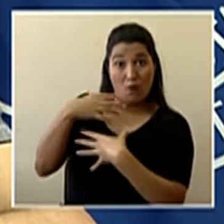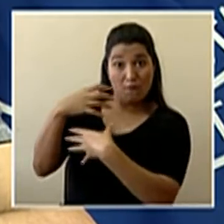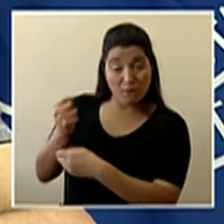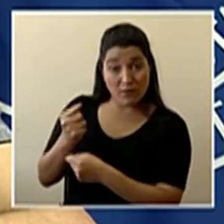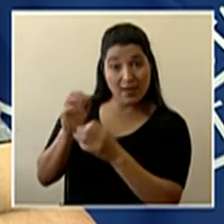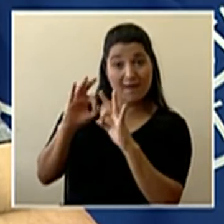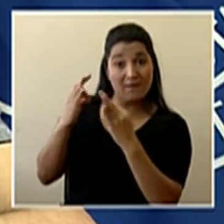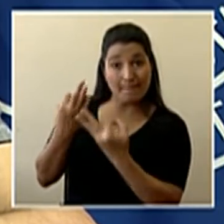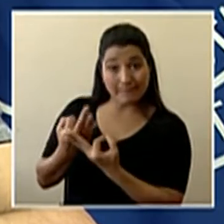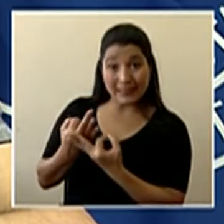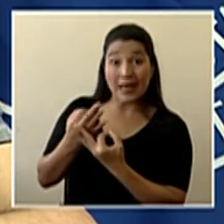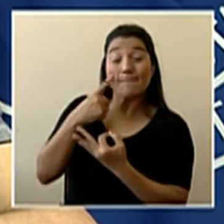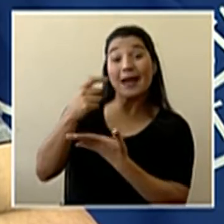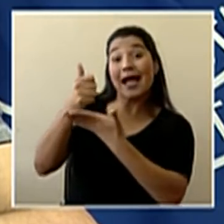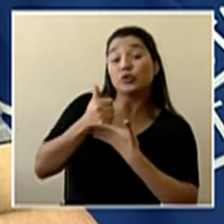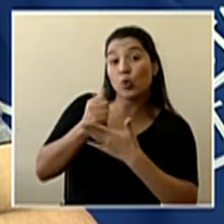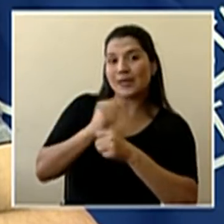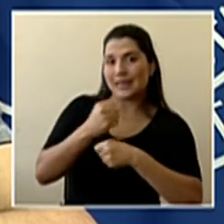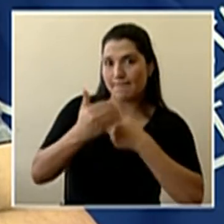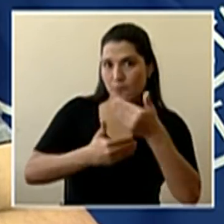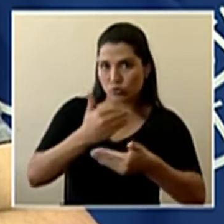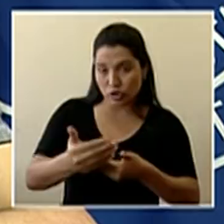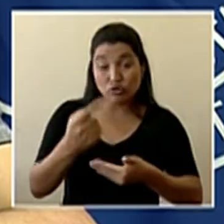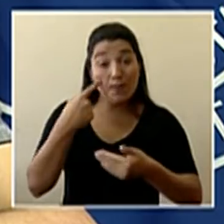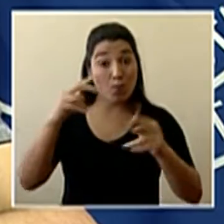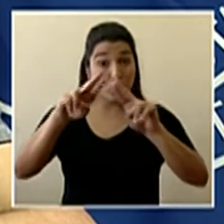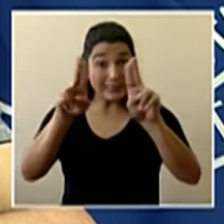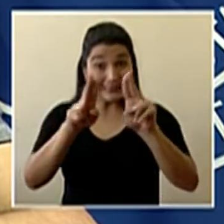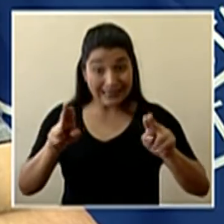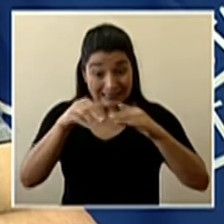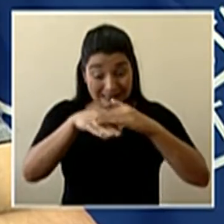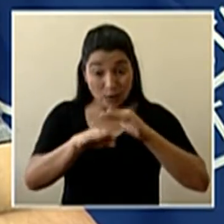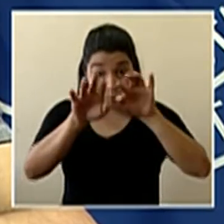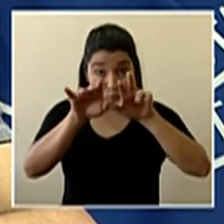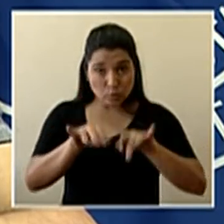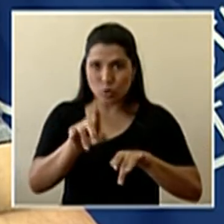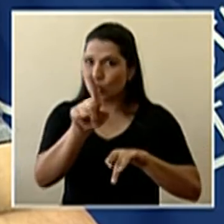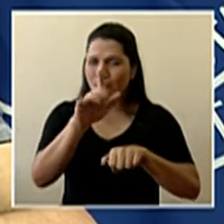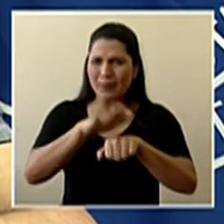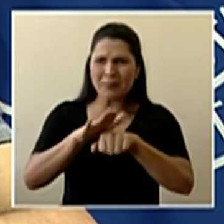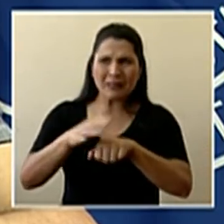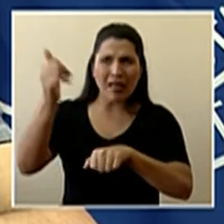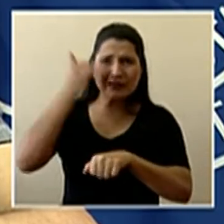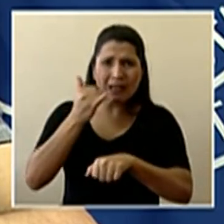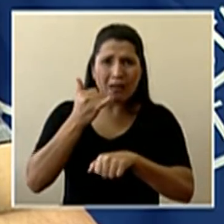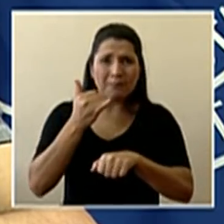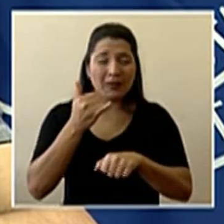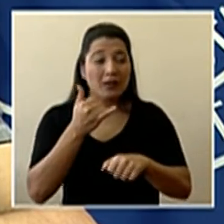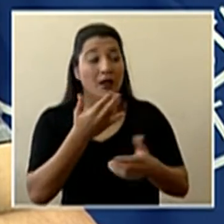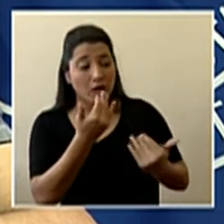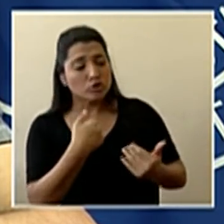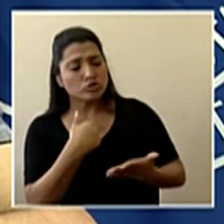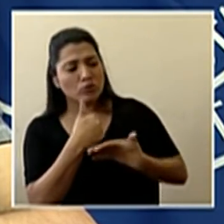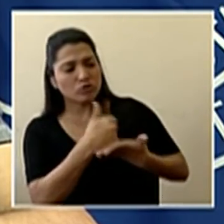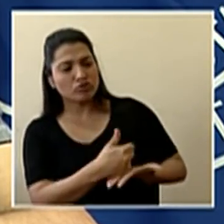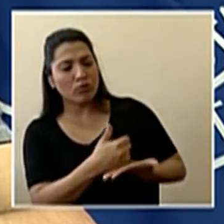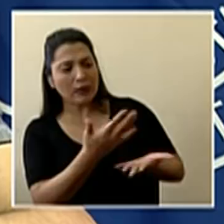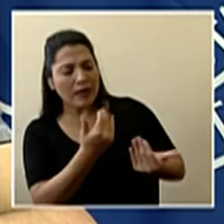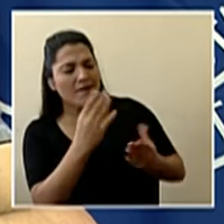que les ayuden a hacer el trámite en línea, por teléfono, que no se dejen influenciar por cualquier tipo de personas que